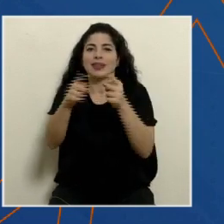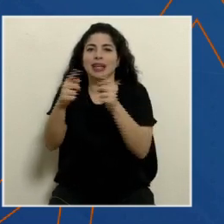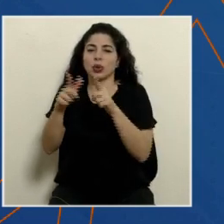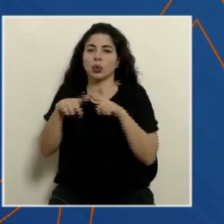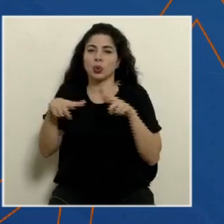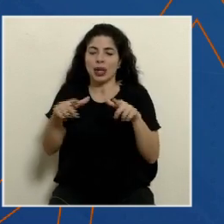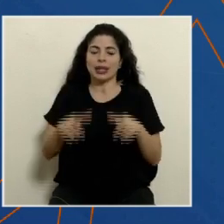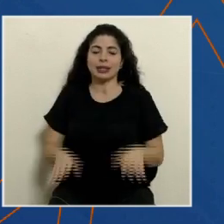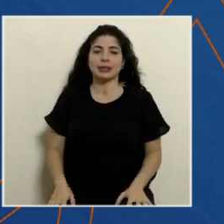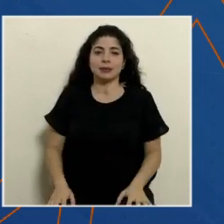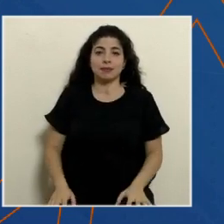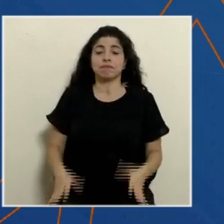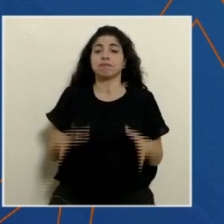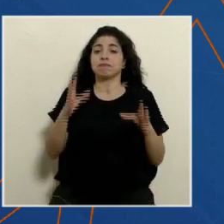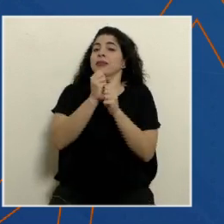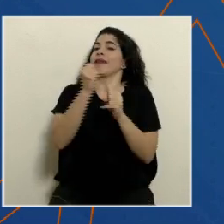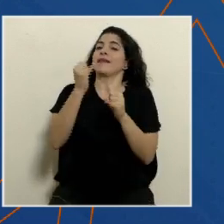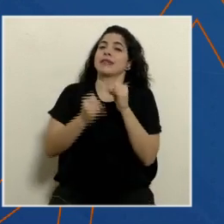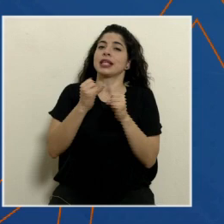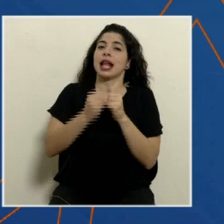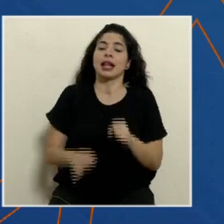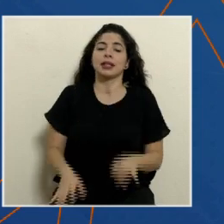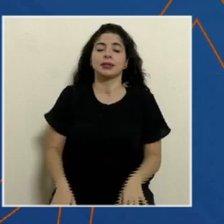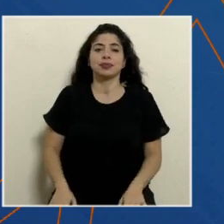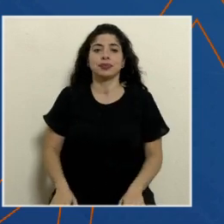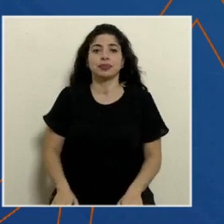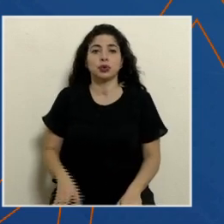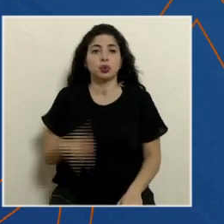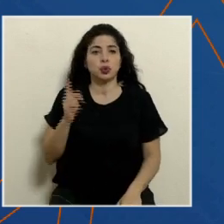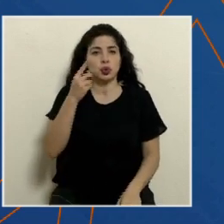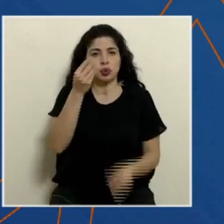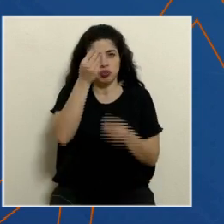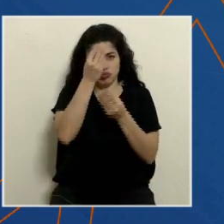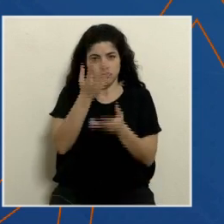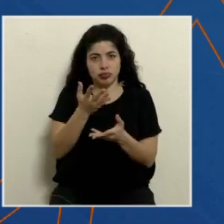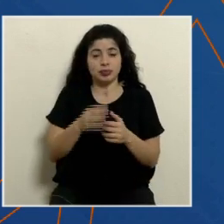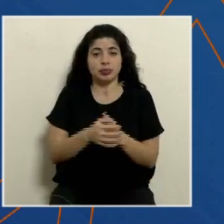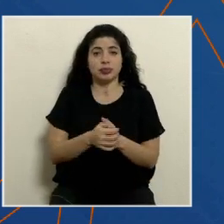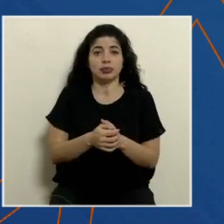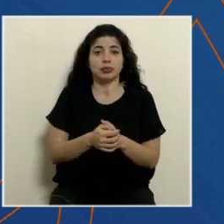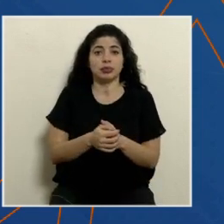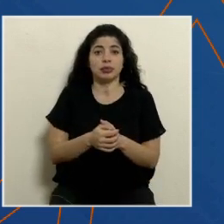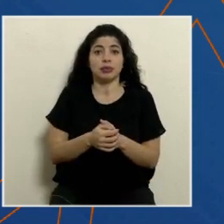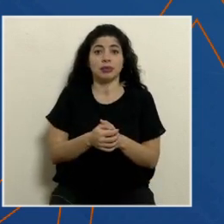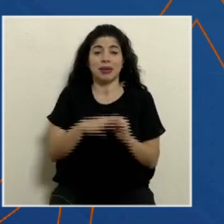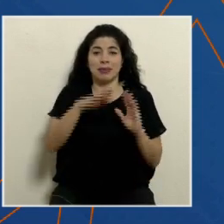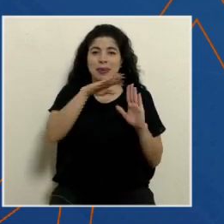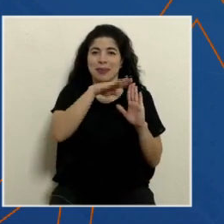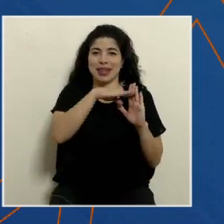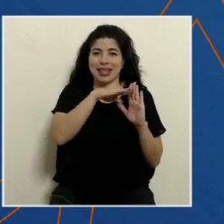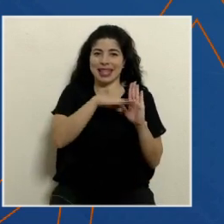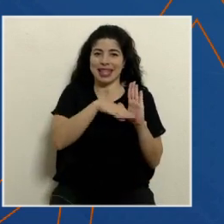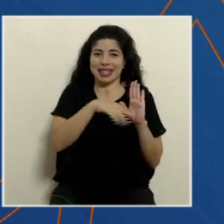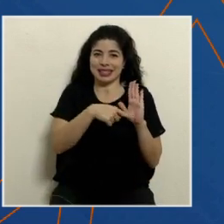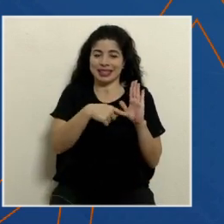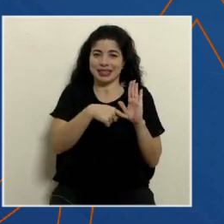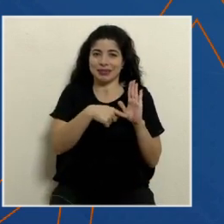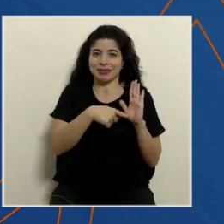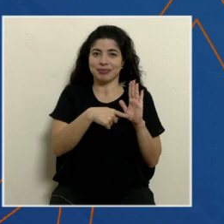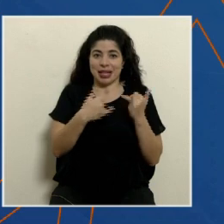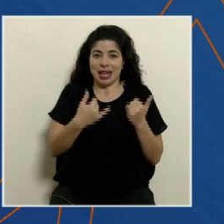localidades. Finalmente, nada más referir en términos de las medidas que se